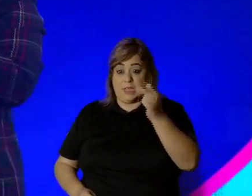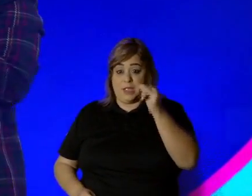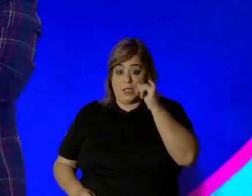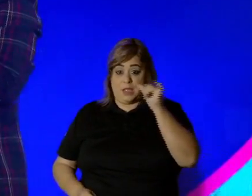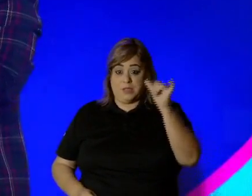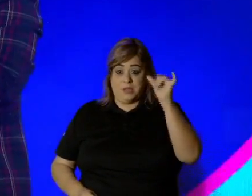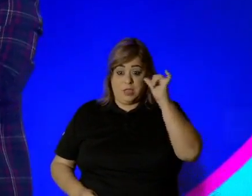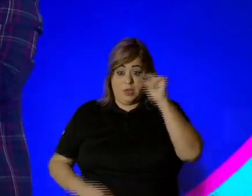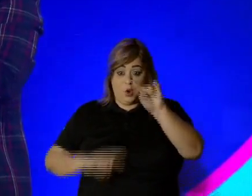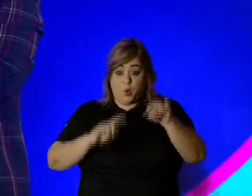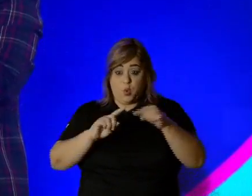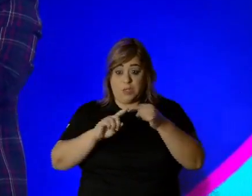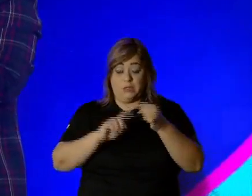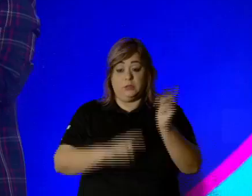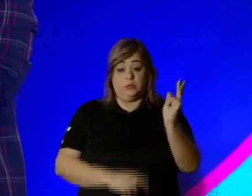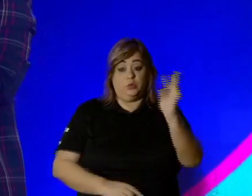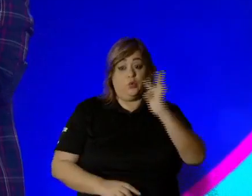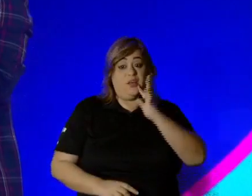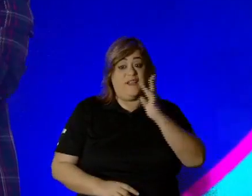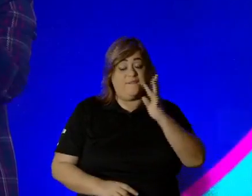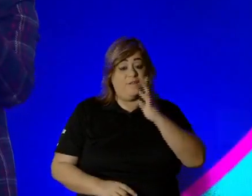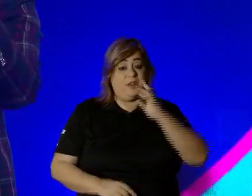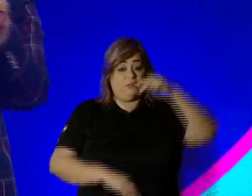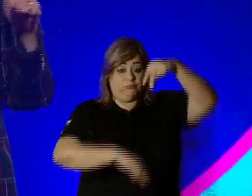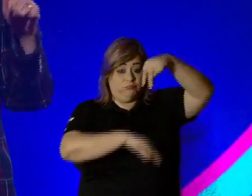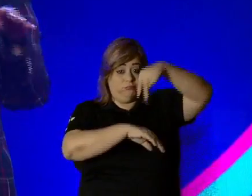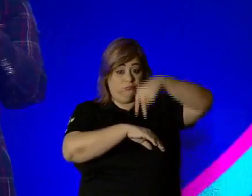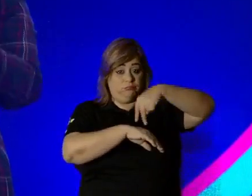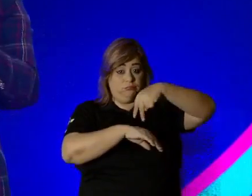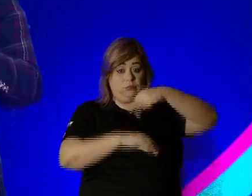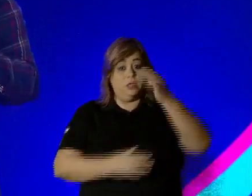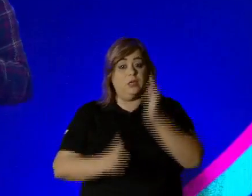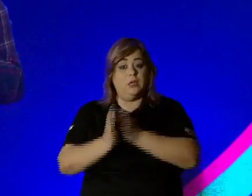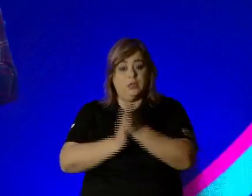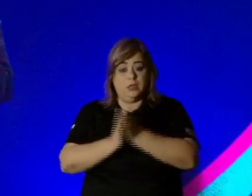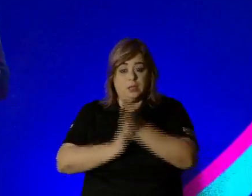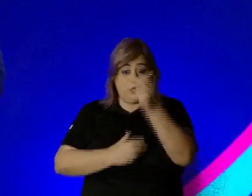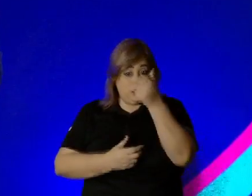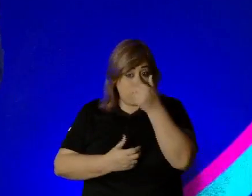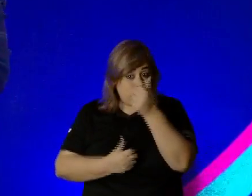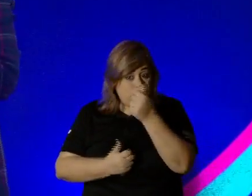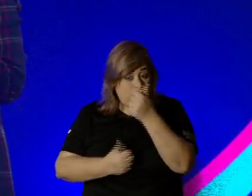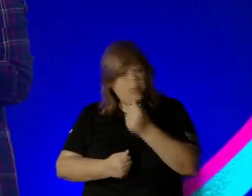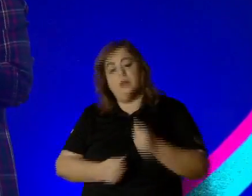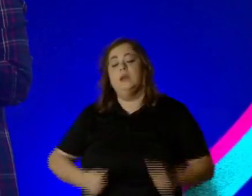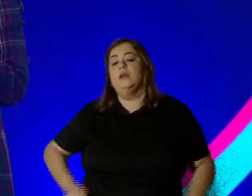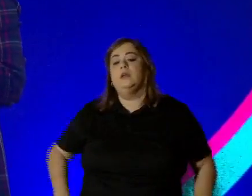hablar? Escuche bien. Aproveché la plataforma. ¿Entendidos? ¿Entienden?